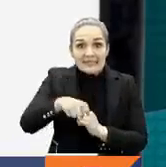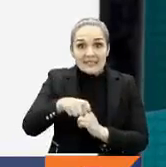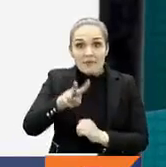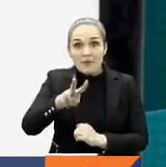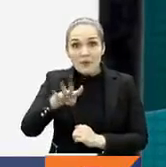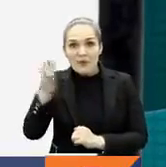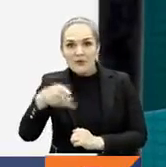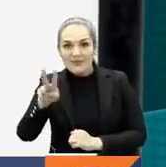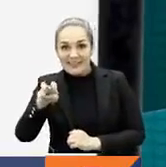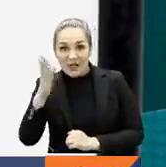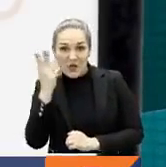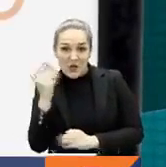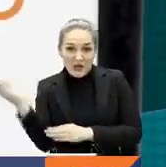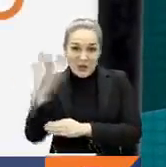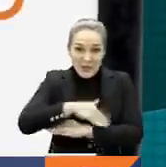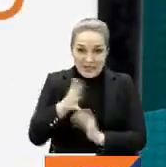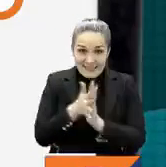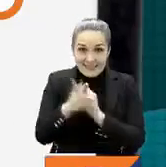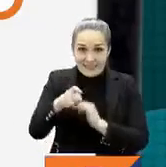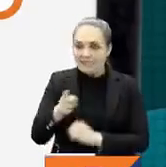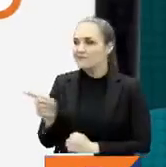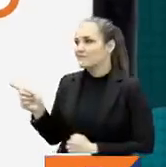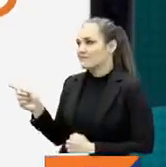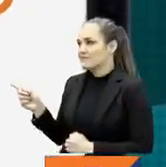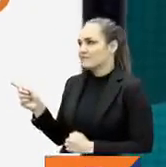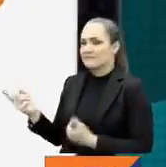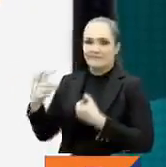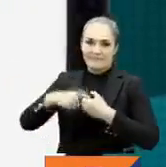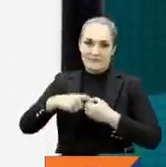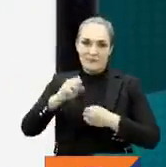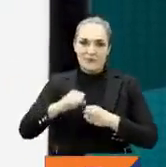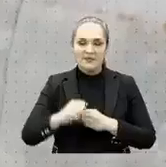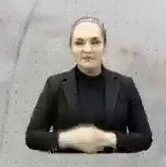encuentra en todas las redes sociales como RTVC Noticias.